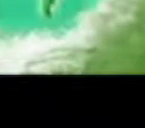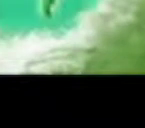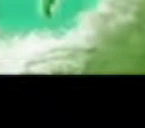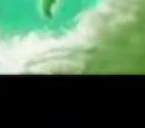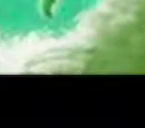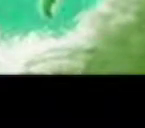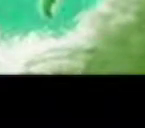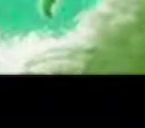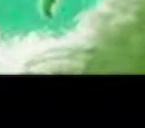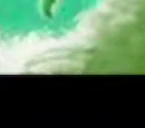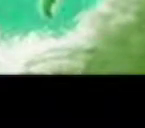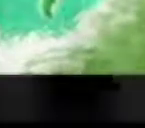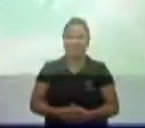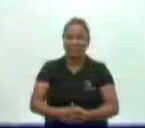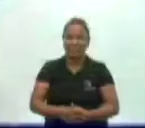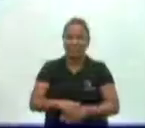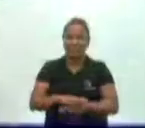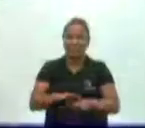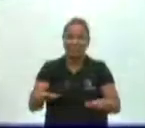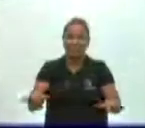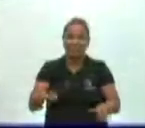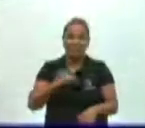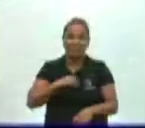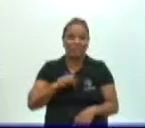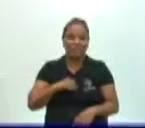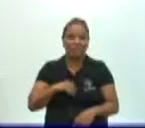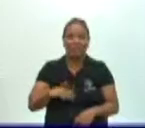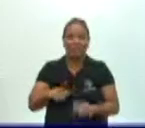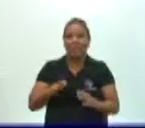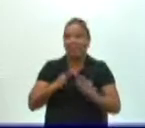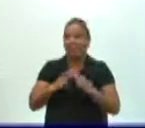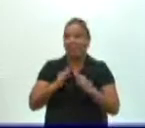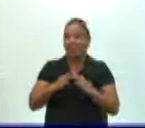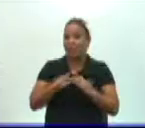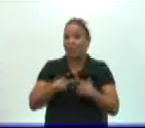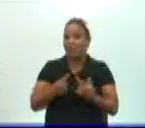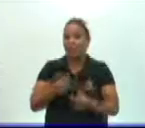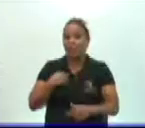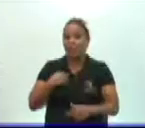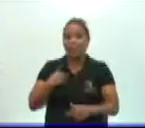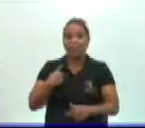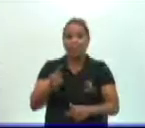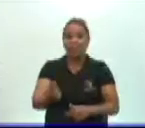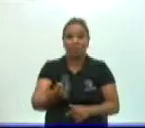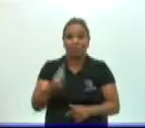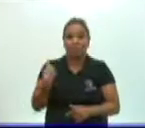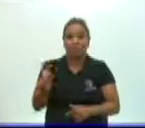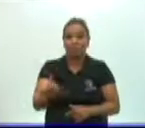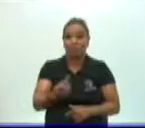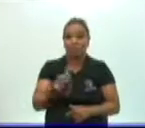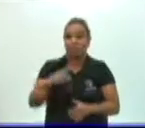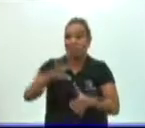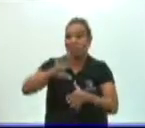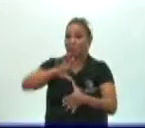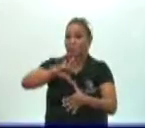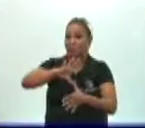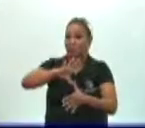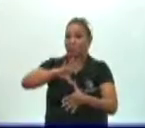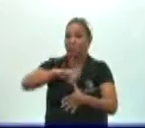Bueno, pero ya me siento como en casa. Sí, porque estoy en mi continente, tu continente, me encuentro en